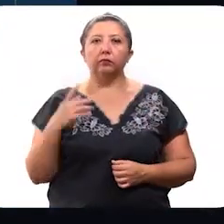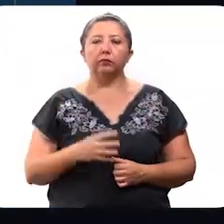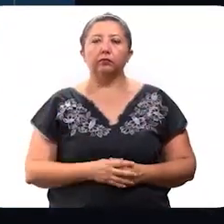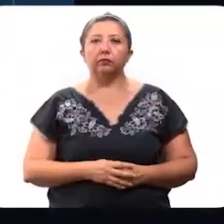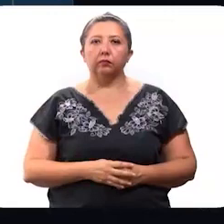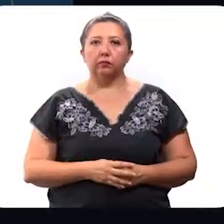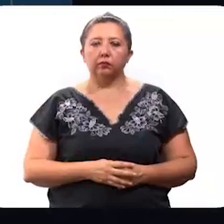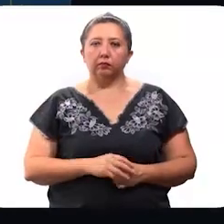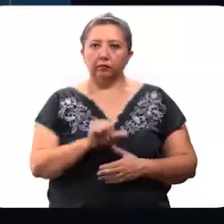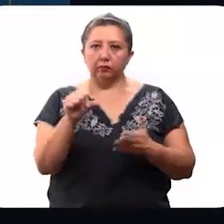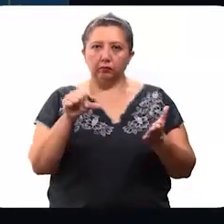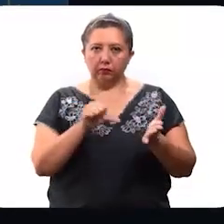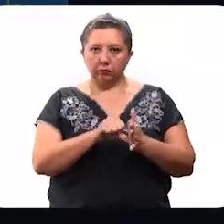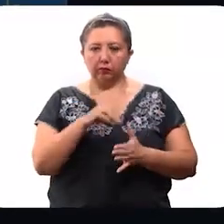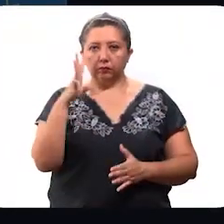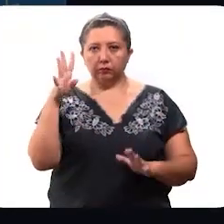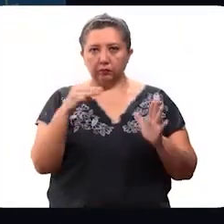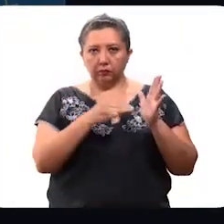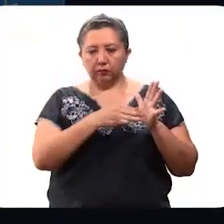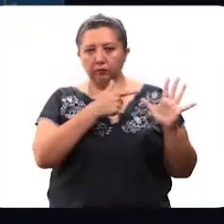11.891, en la zona centro